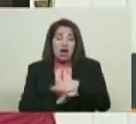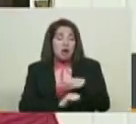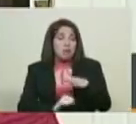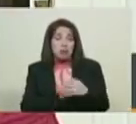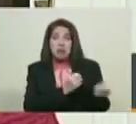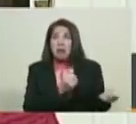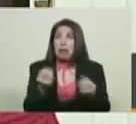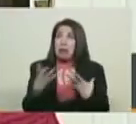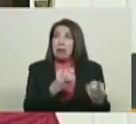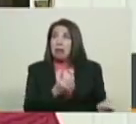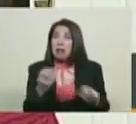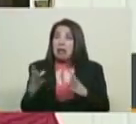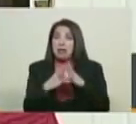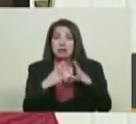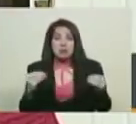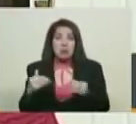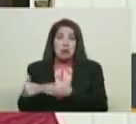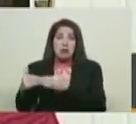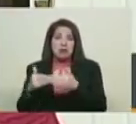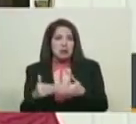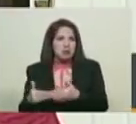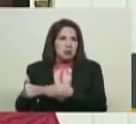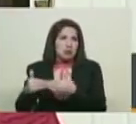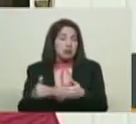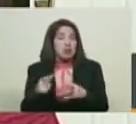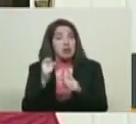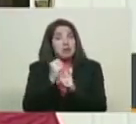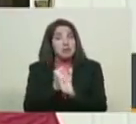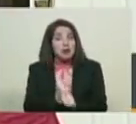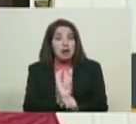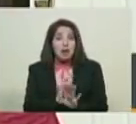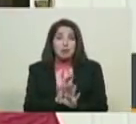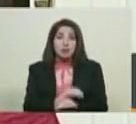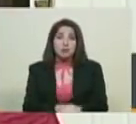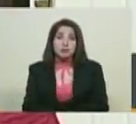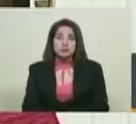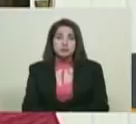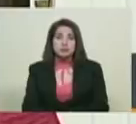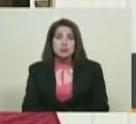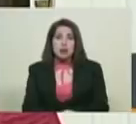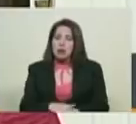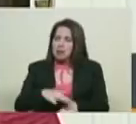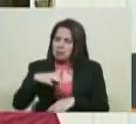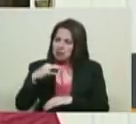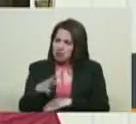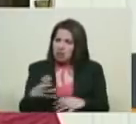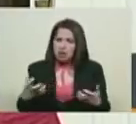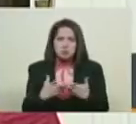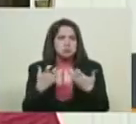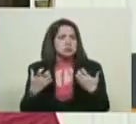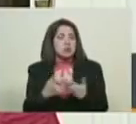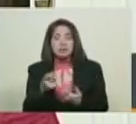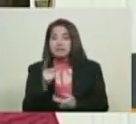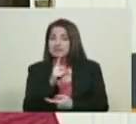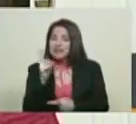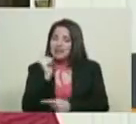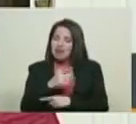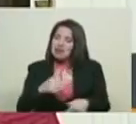entreguista. Esperemos, esperemos, pero no dejemos de luchar. Y mientras